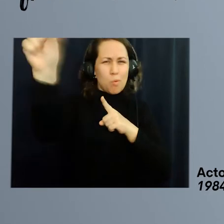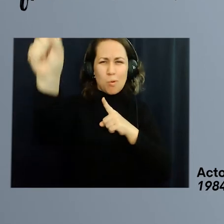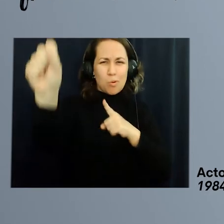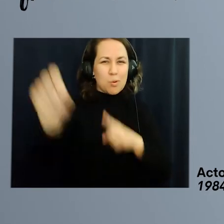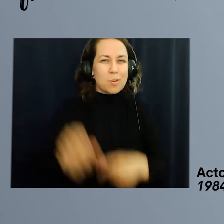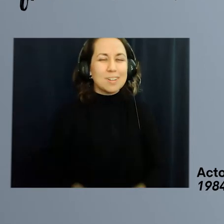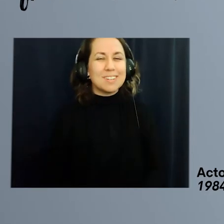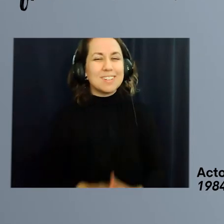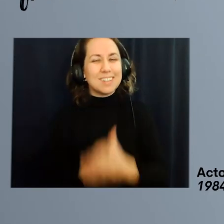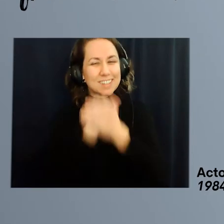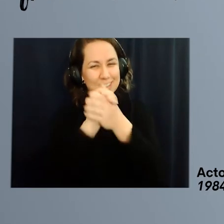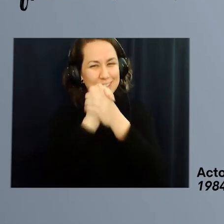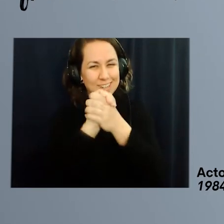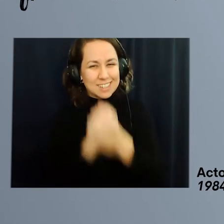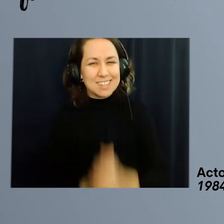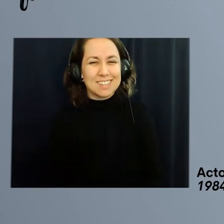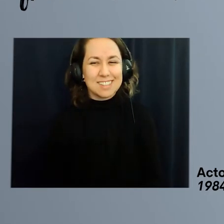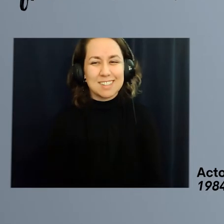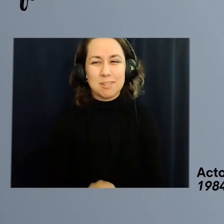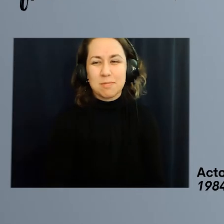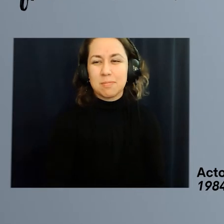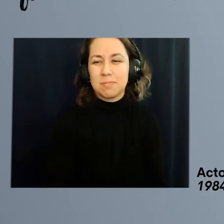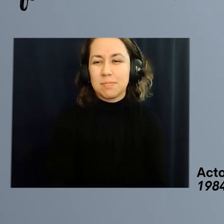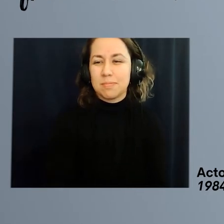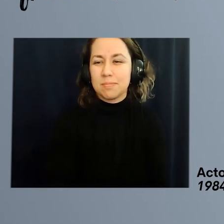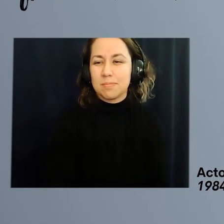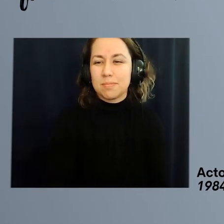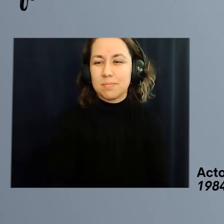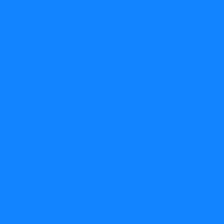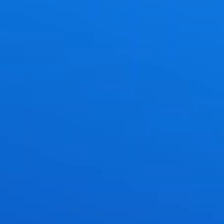park. Congratulations.